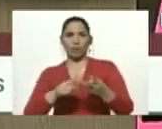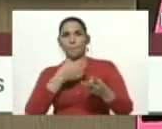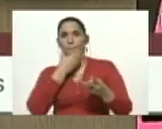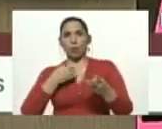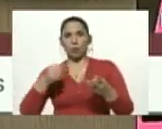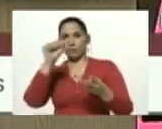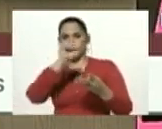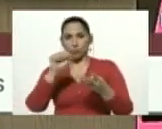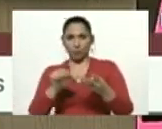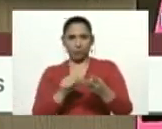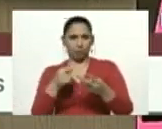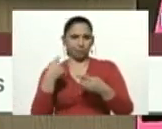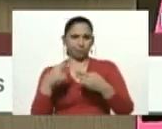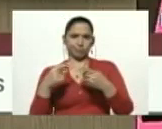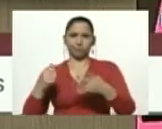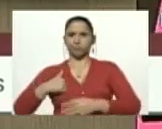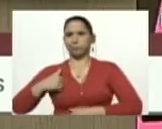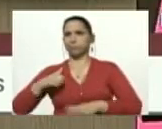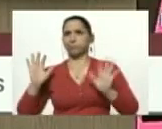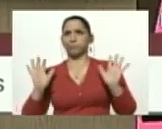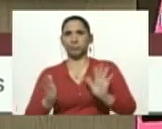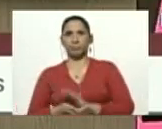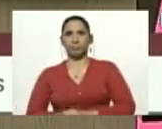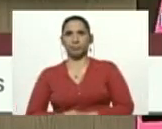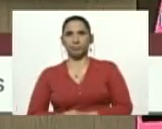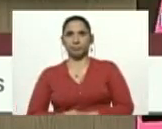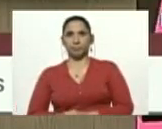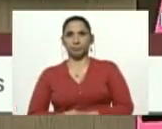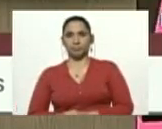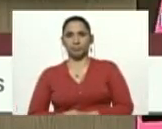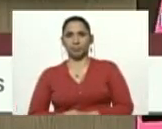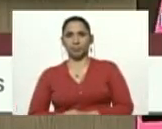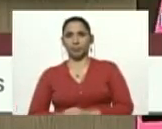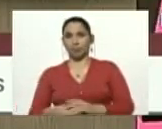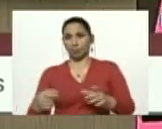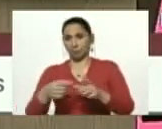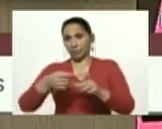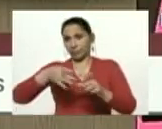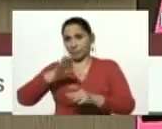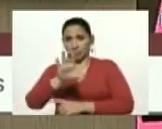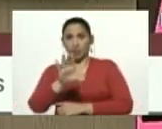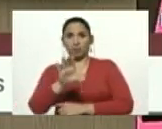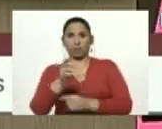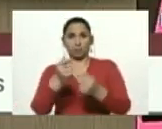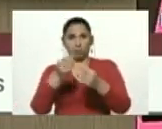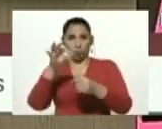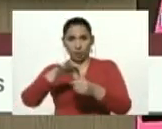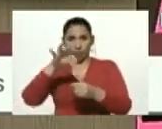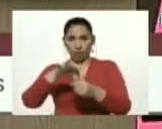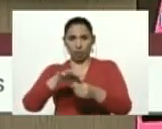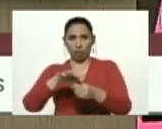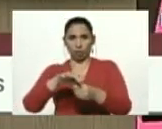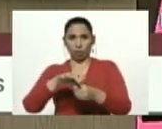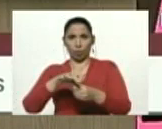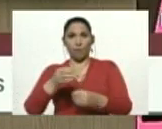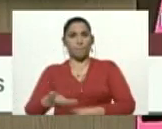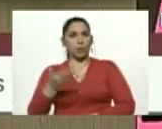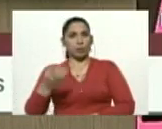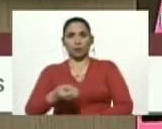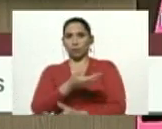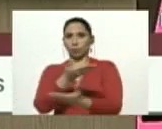bolívares, etcétera, como usted quiera, monedero patria. Lo importante es que usted goce y